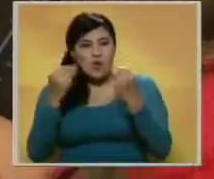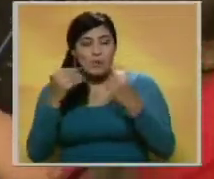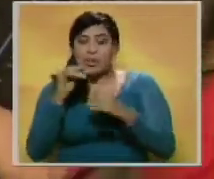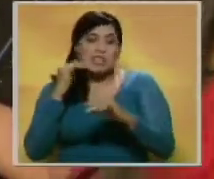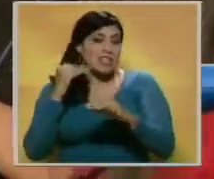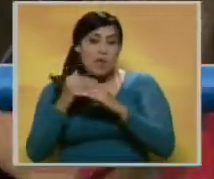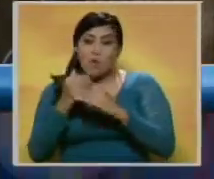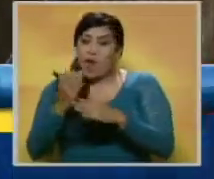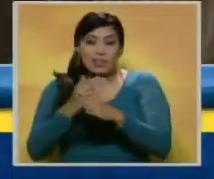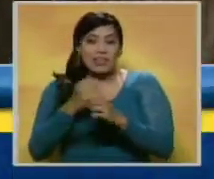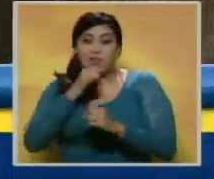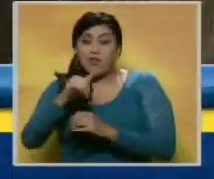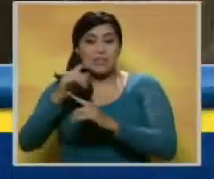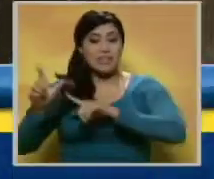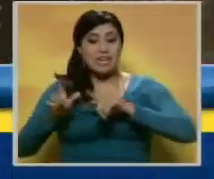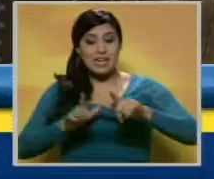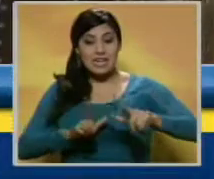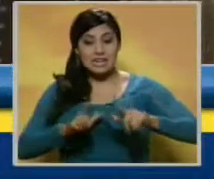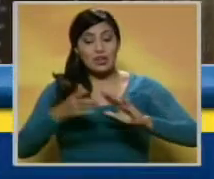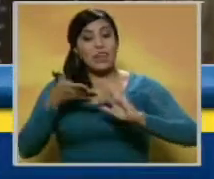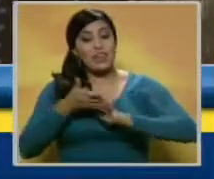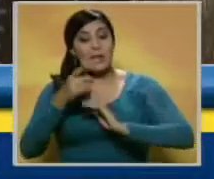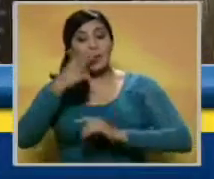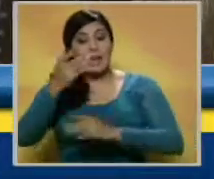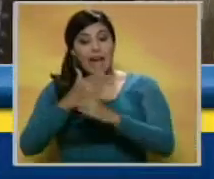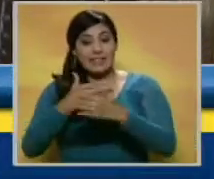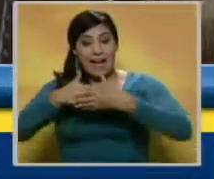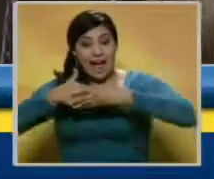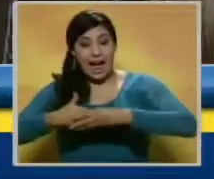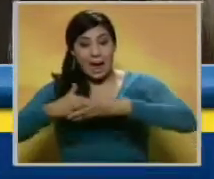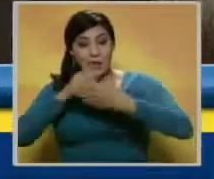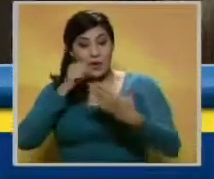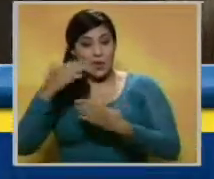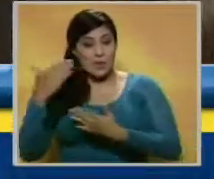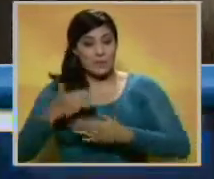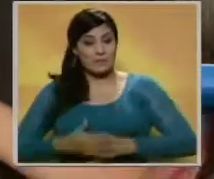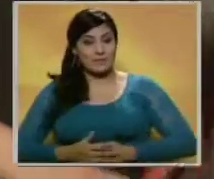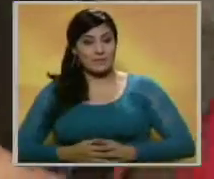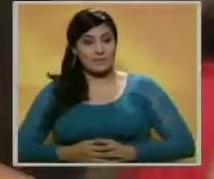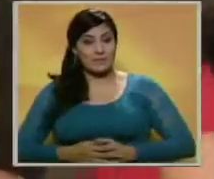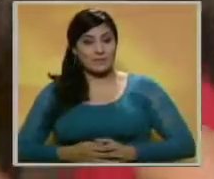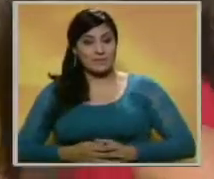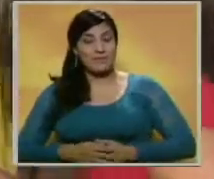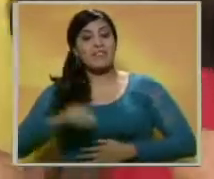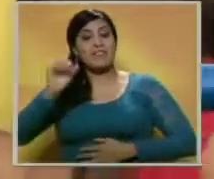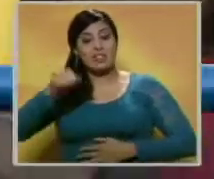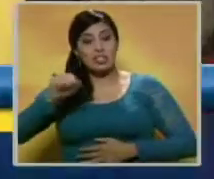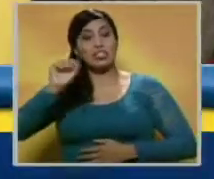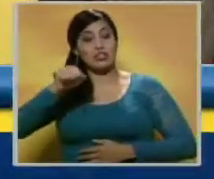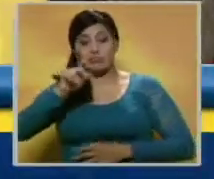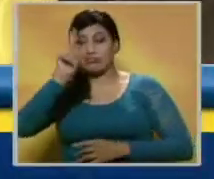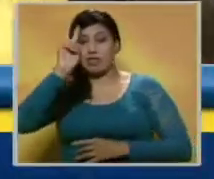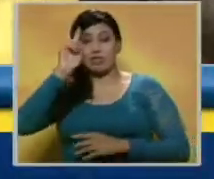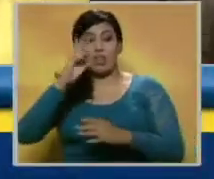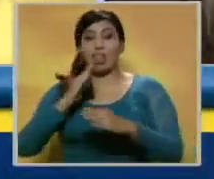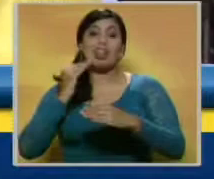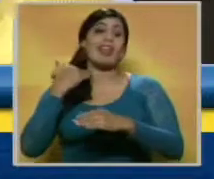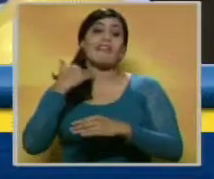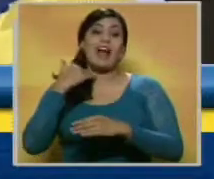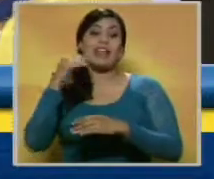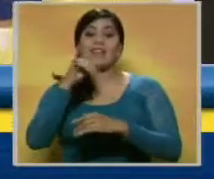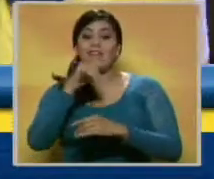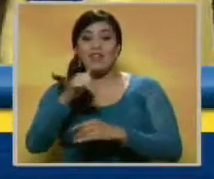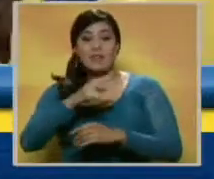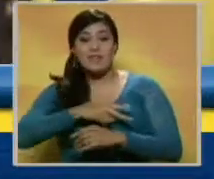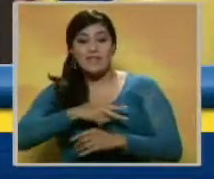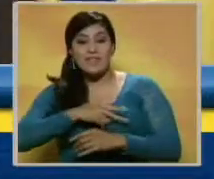Igual como siempre, con la mejor información, sino que lo diga nuestro compañero Jonathan. Sí, claro que sí, no puede faltar aquí en